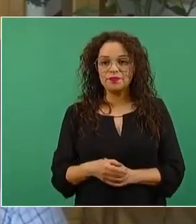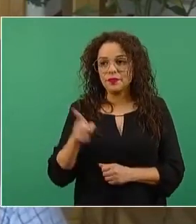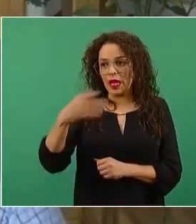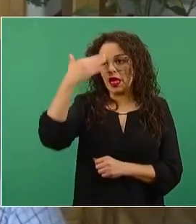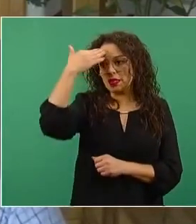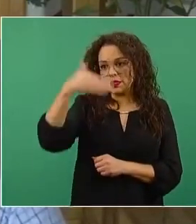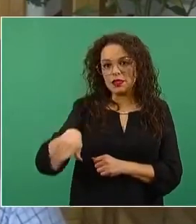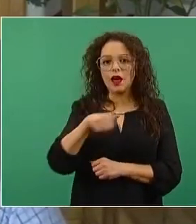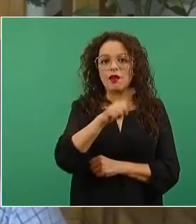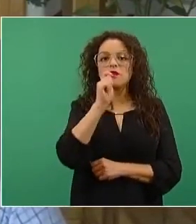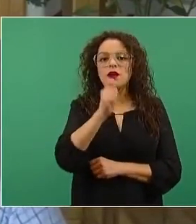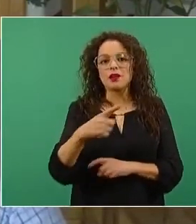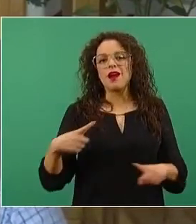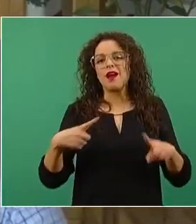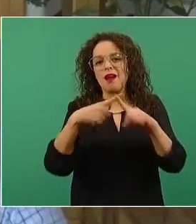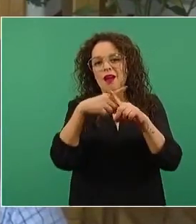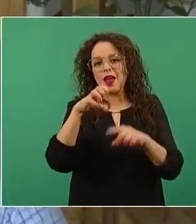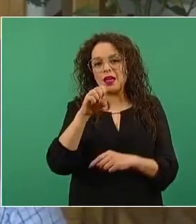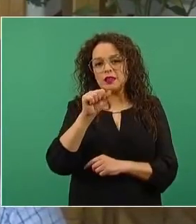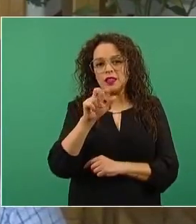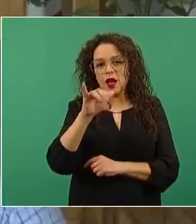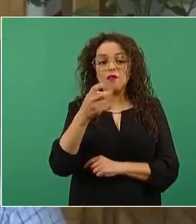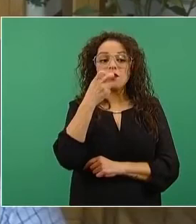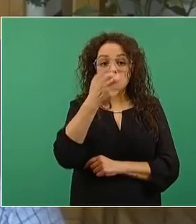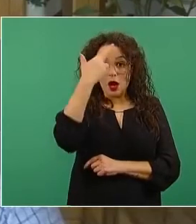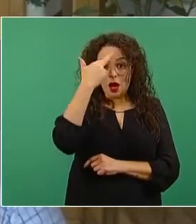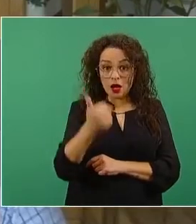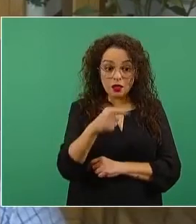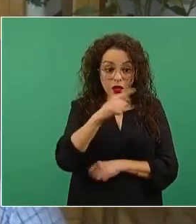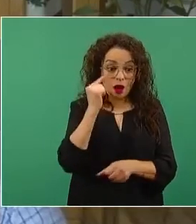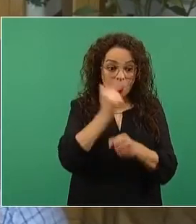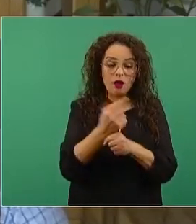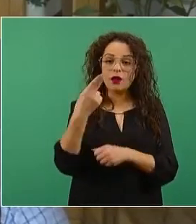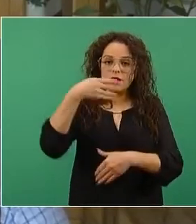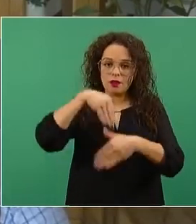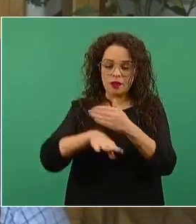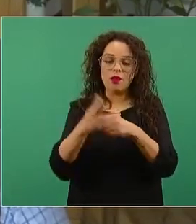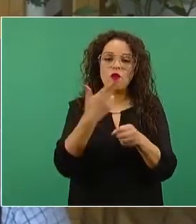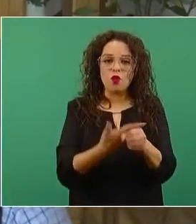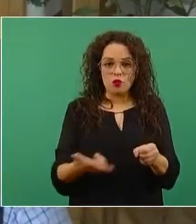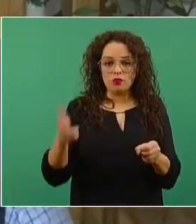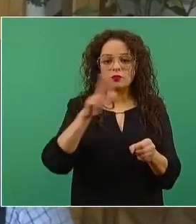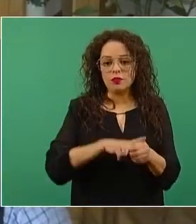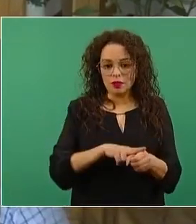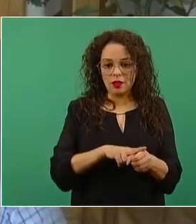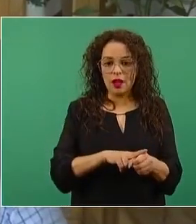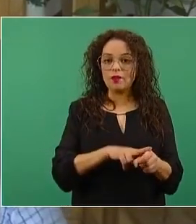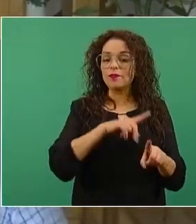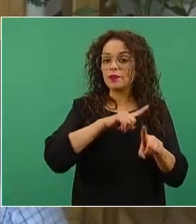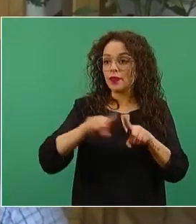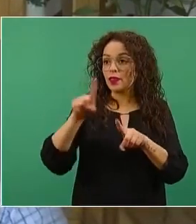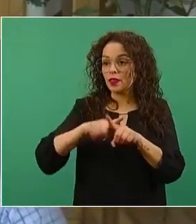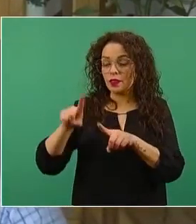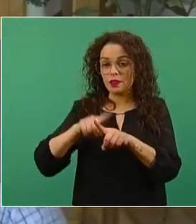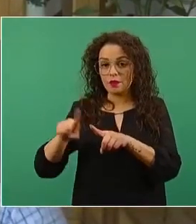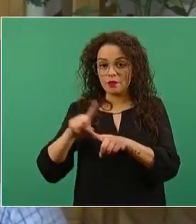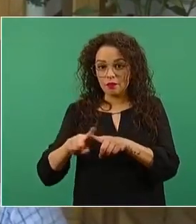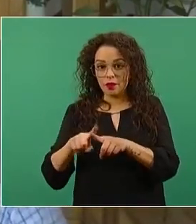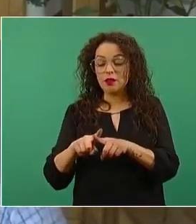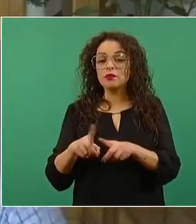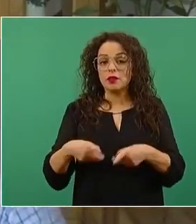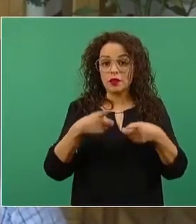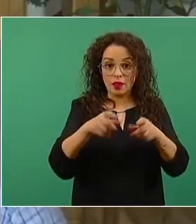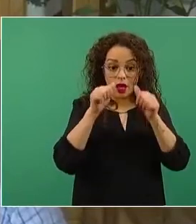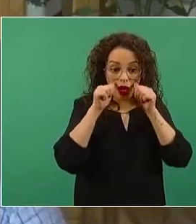que requirió que la hospitalizaran. Los médicos clínicos de las diferentes especialidades que atendieron a la persona exponen